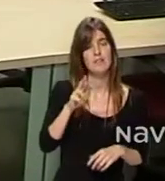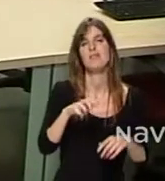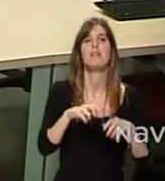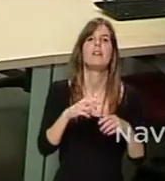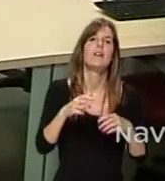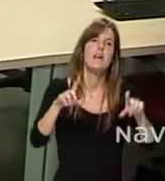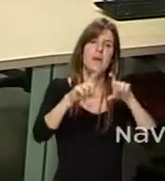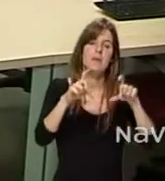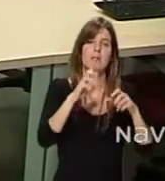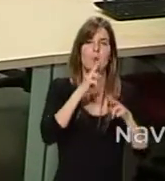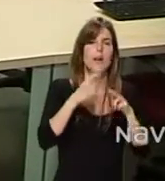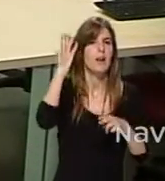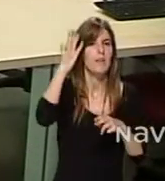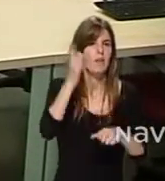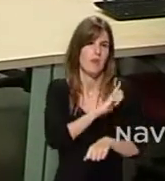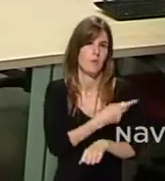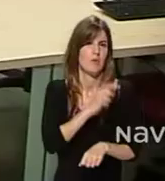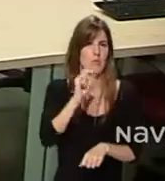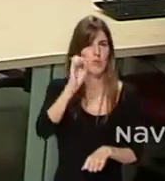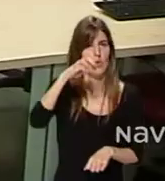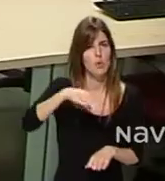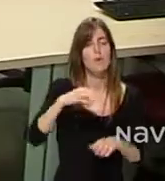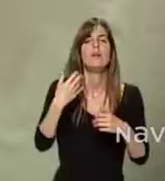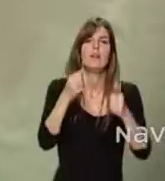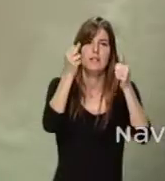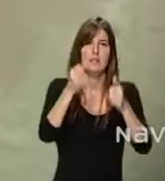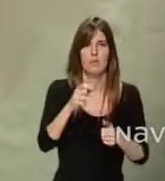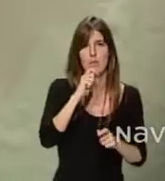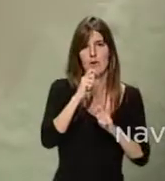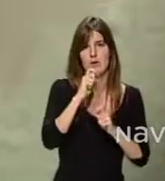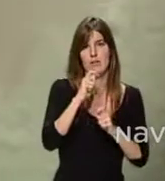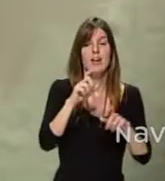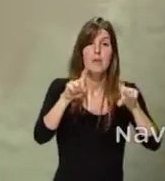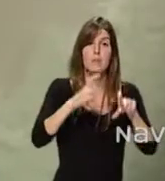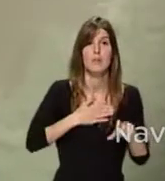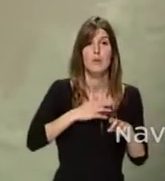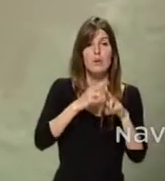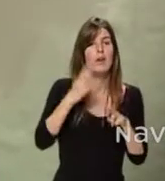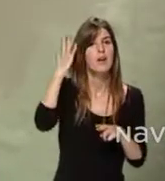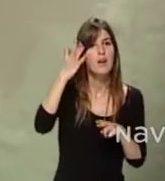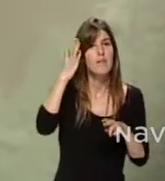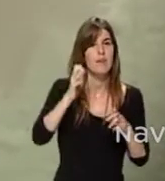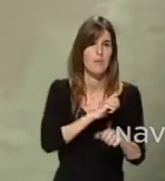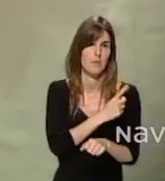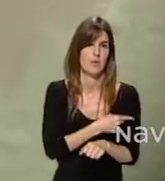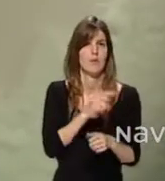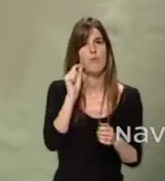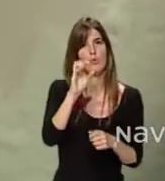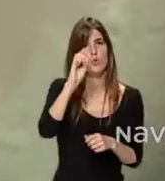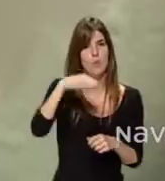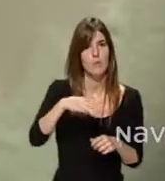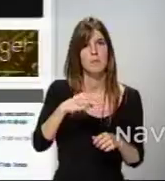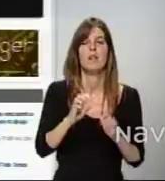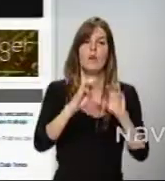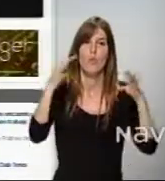.com y bueno, soy además también licenciado en periodismo. Navarradeportiva.com es una plataforma de comunicación 2